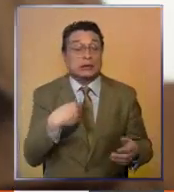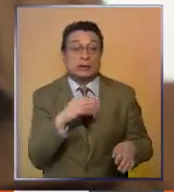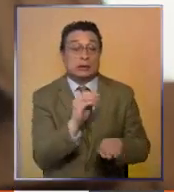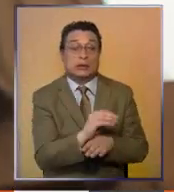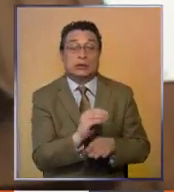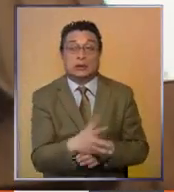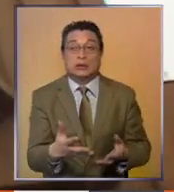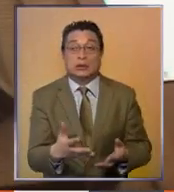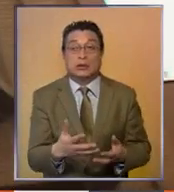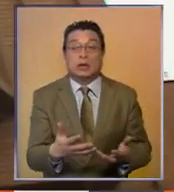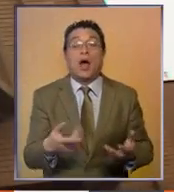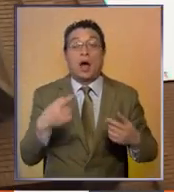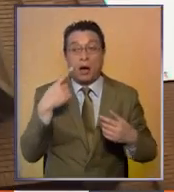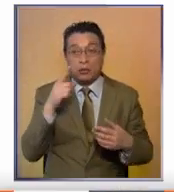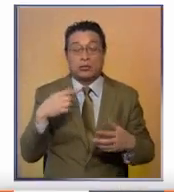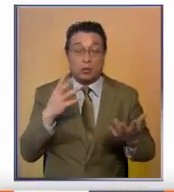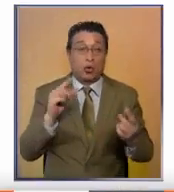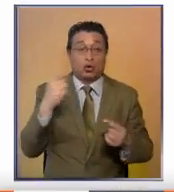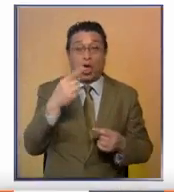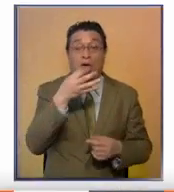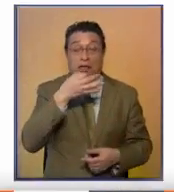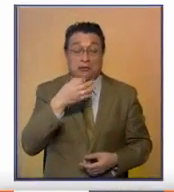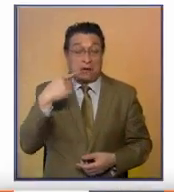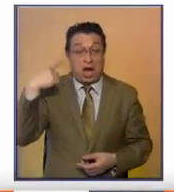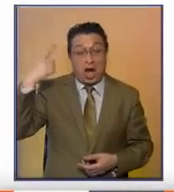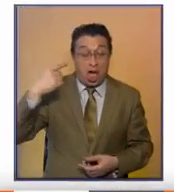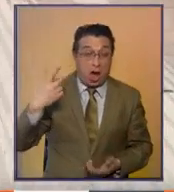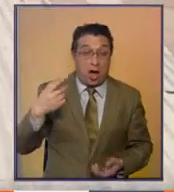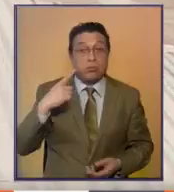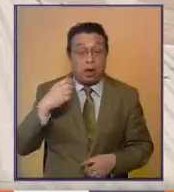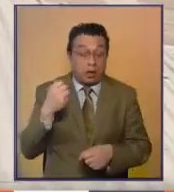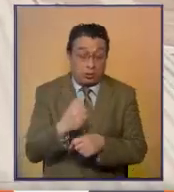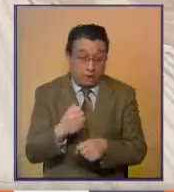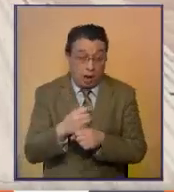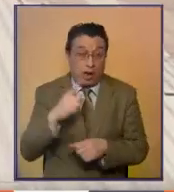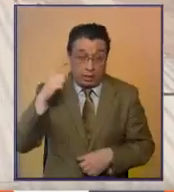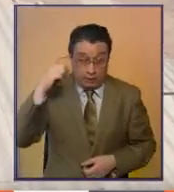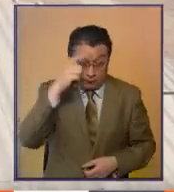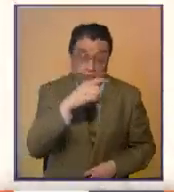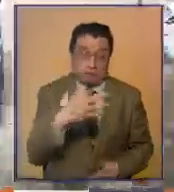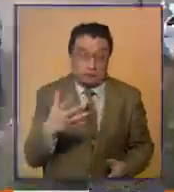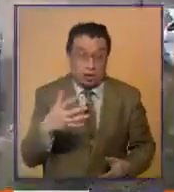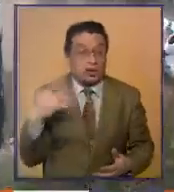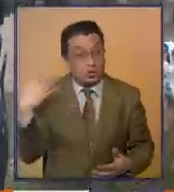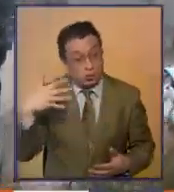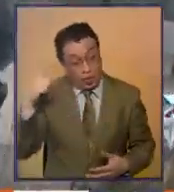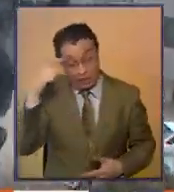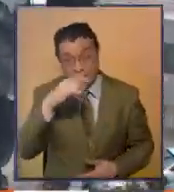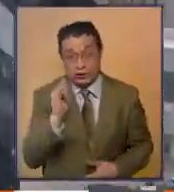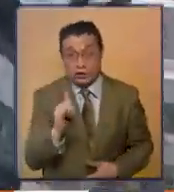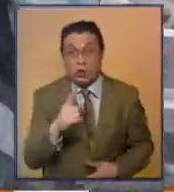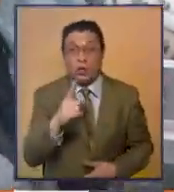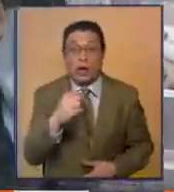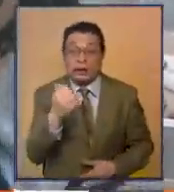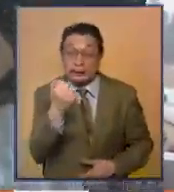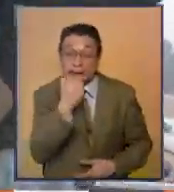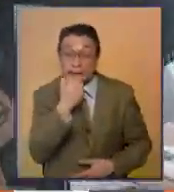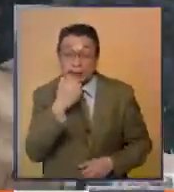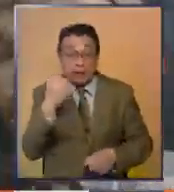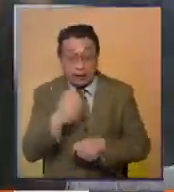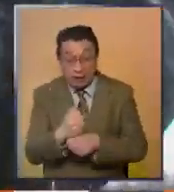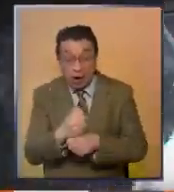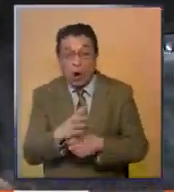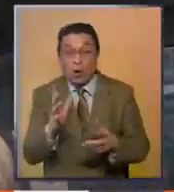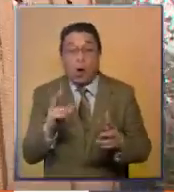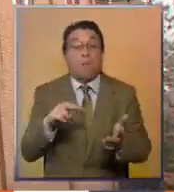De repente, como te digo, me dicen que estoy un poco loco, pero es un trabajo extremo. Es un trabajo extremo. Un error en nuestros trabajos podría ser